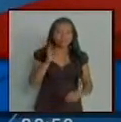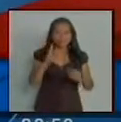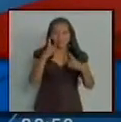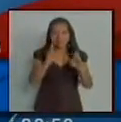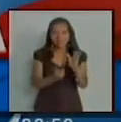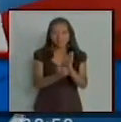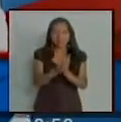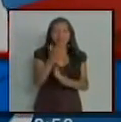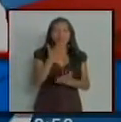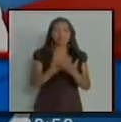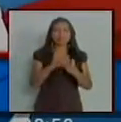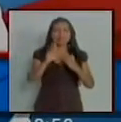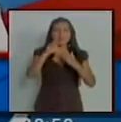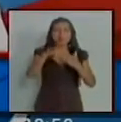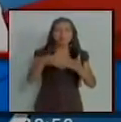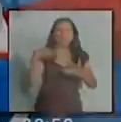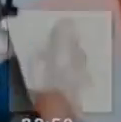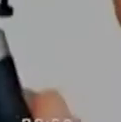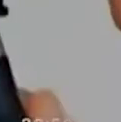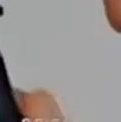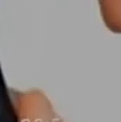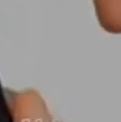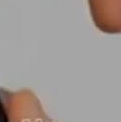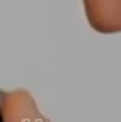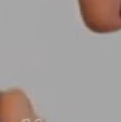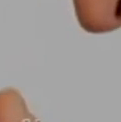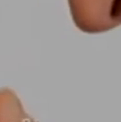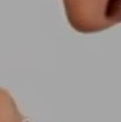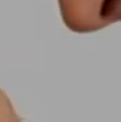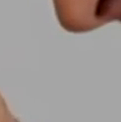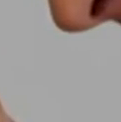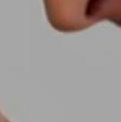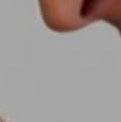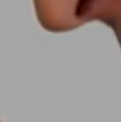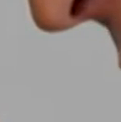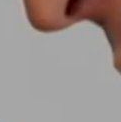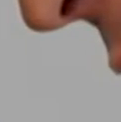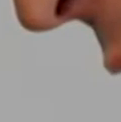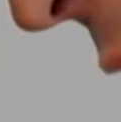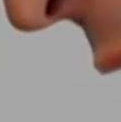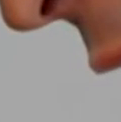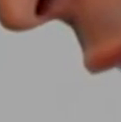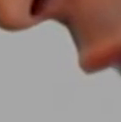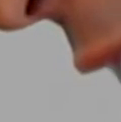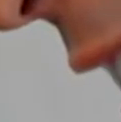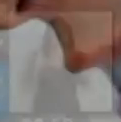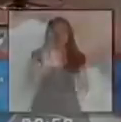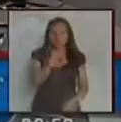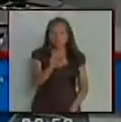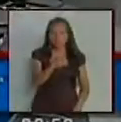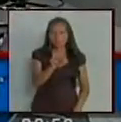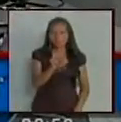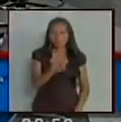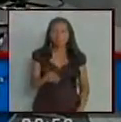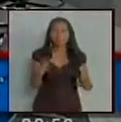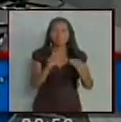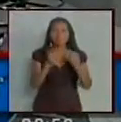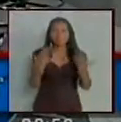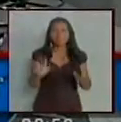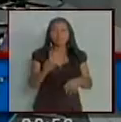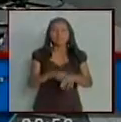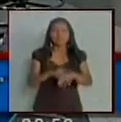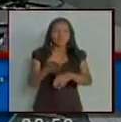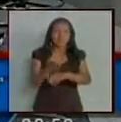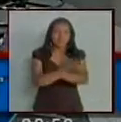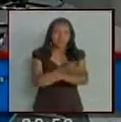el desarrollo del lenguaje, o de pronto no, vamos a decir, este niño realmente ni con audífonos va a escuchar. Doctor, en un momento del programa